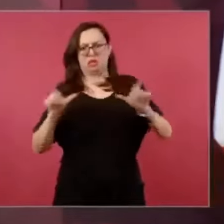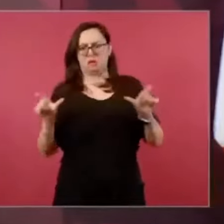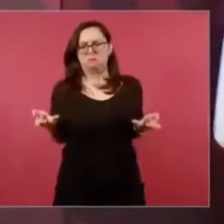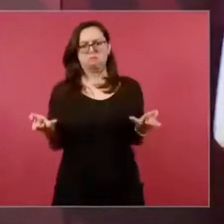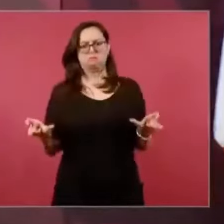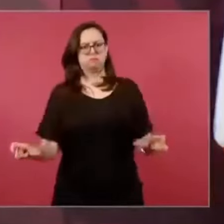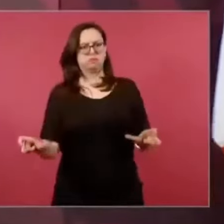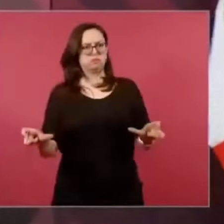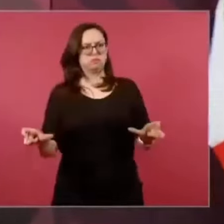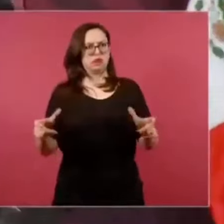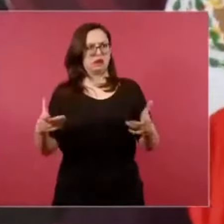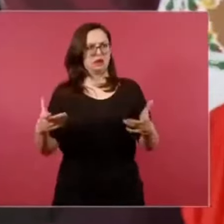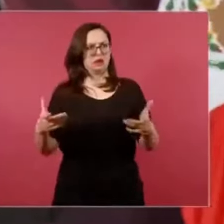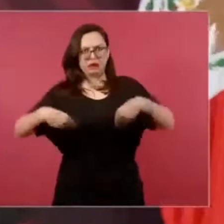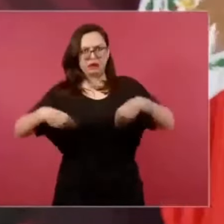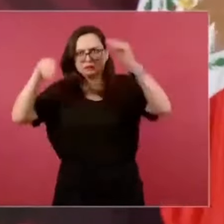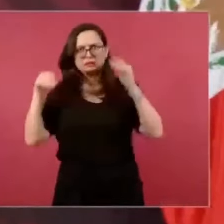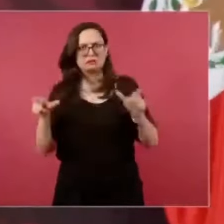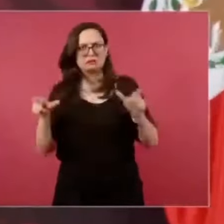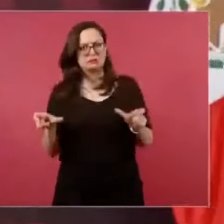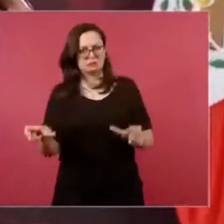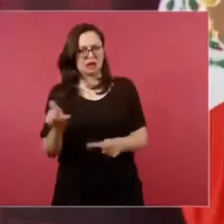hay carabineros